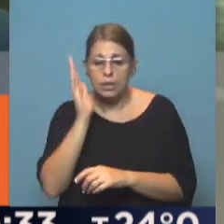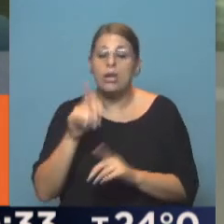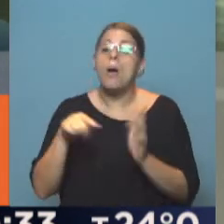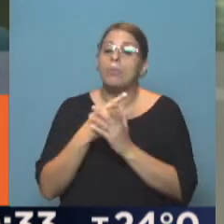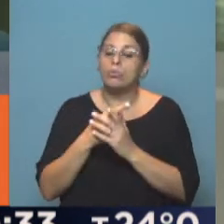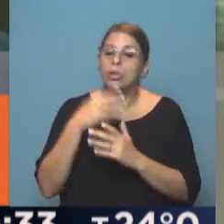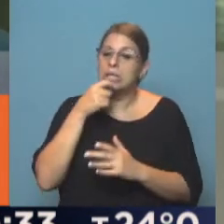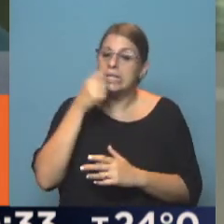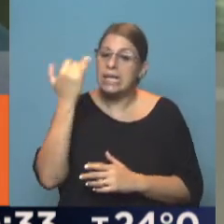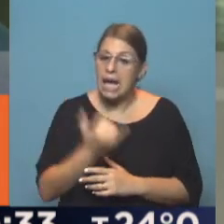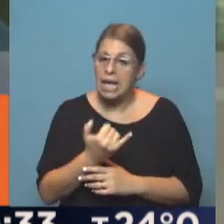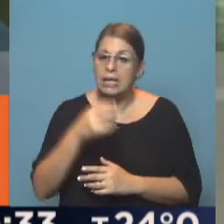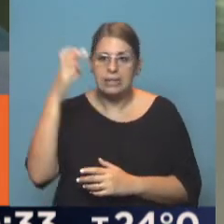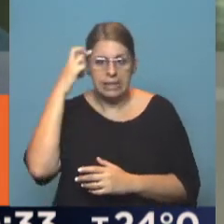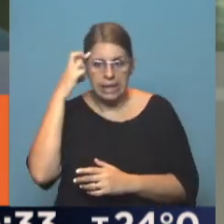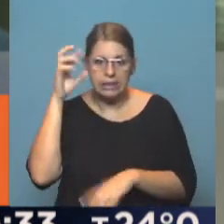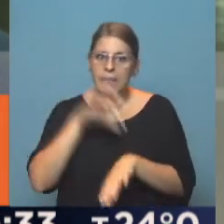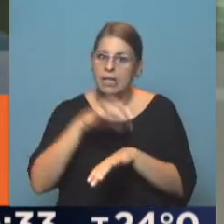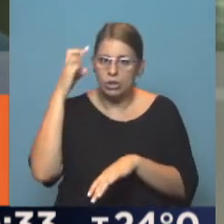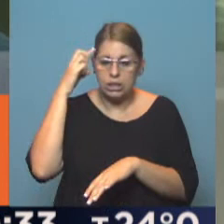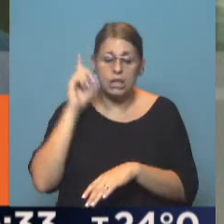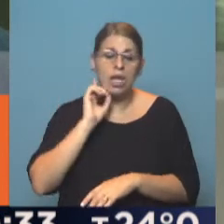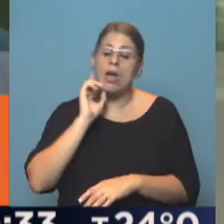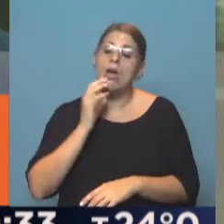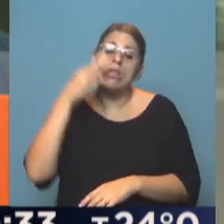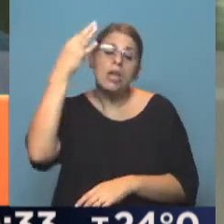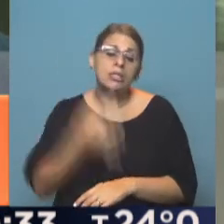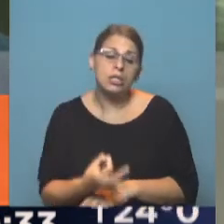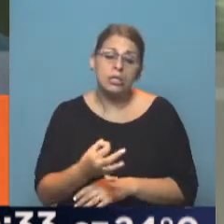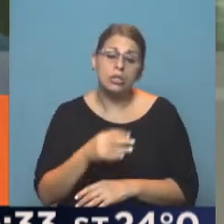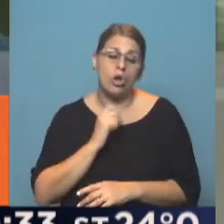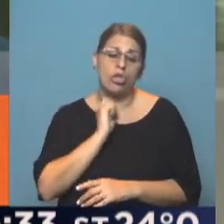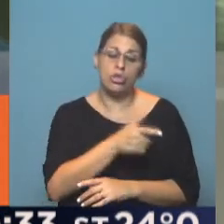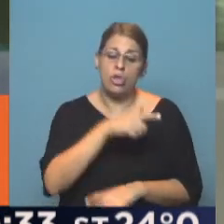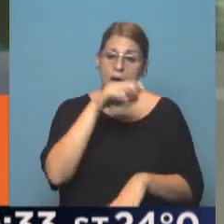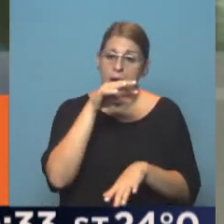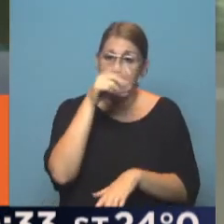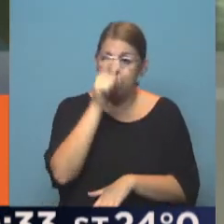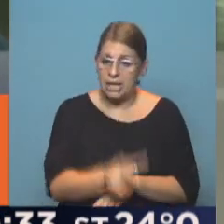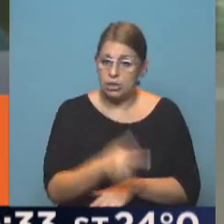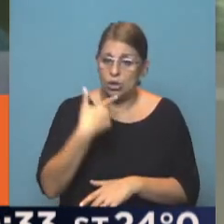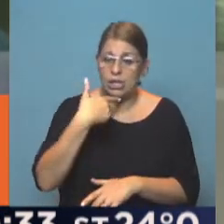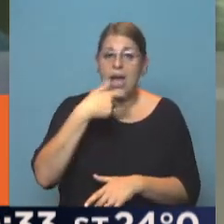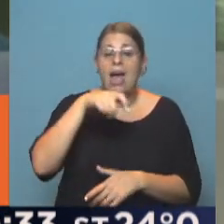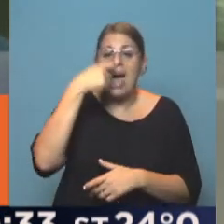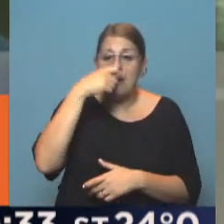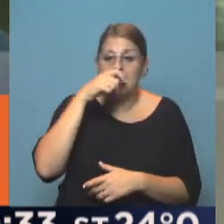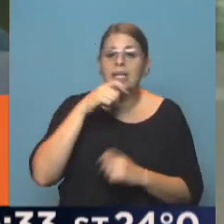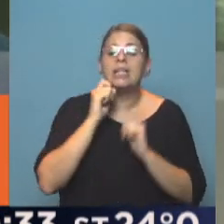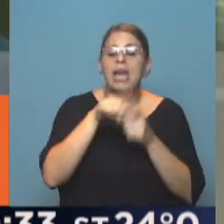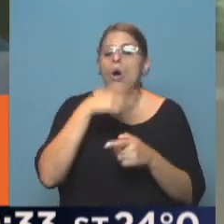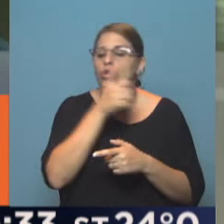puede haber es que haya un psiquiatra que haya tomado la decisión de a un paciente para dejar una sustancia otra sustancia